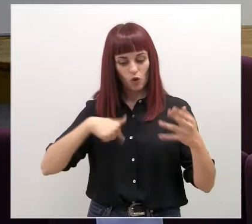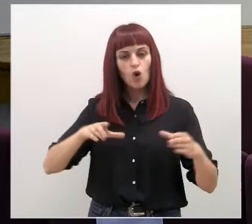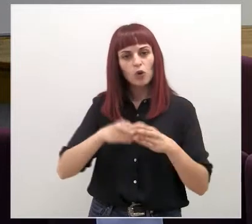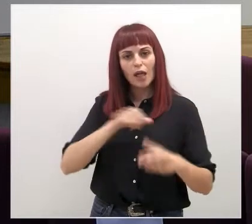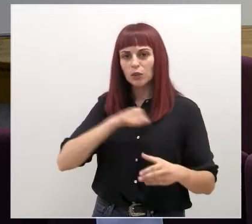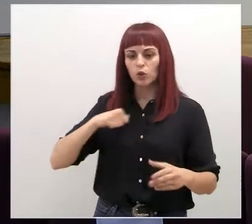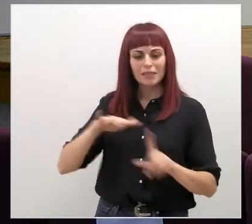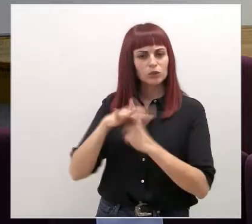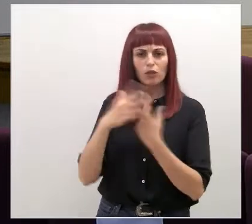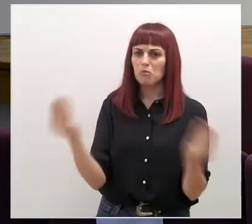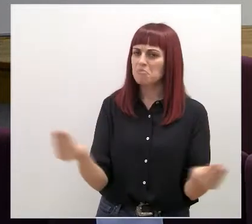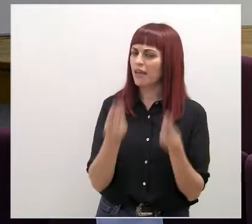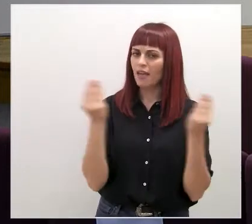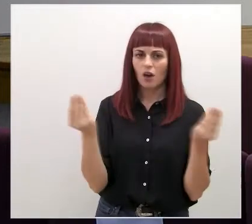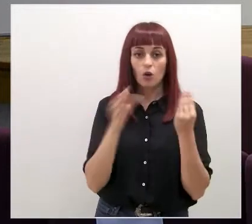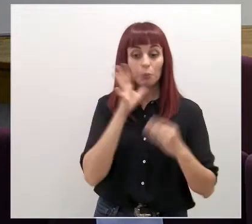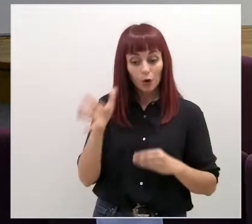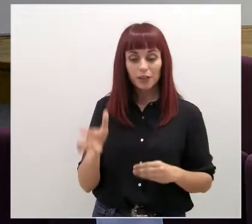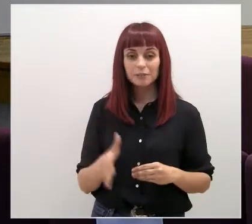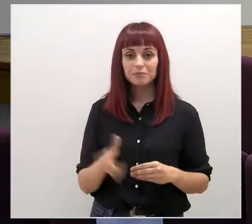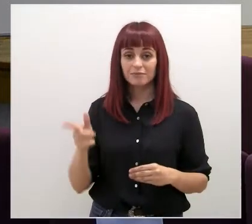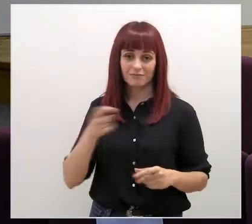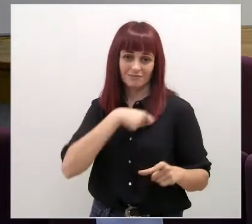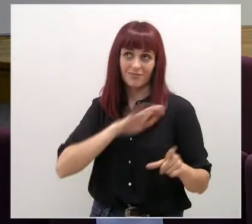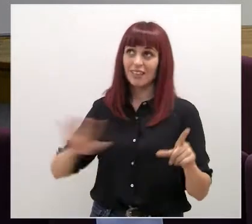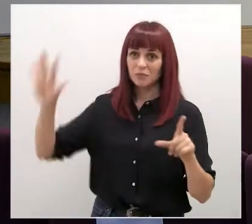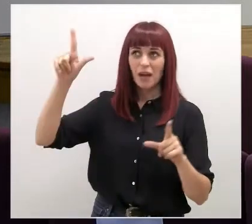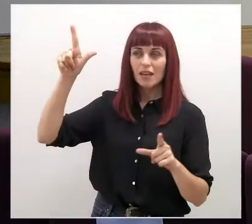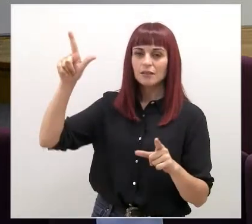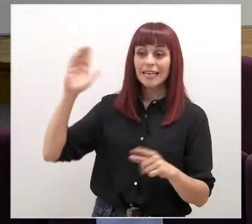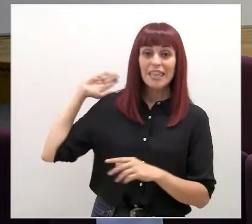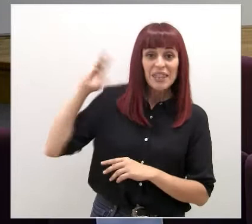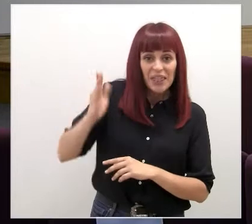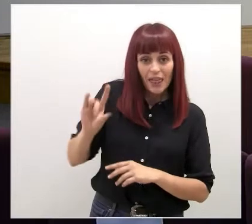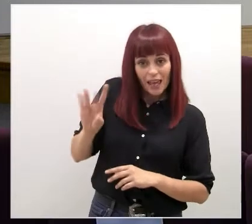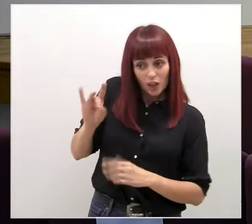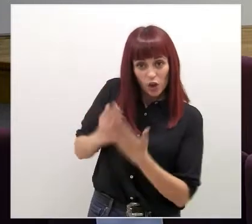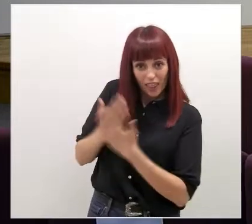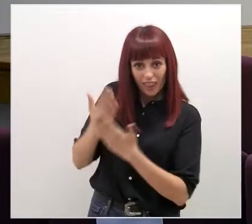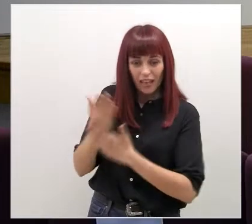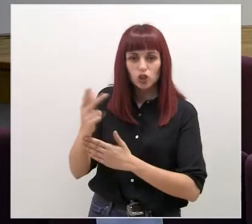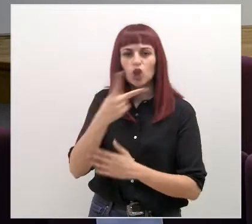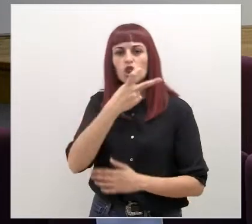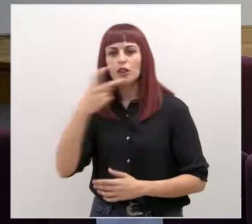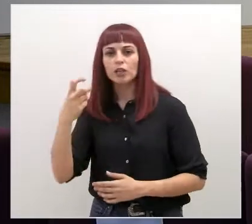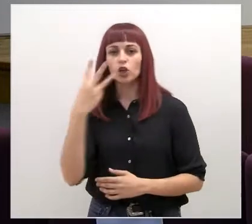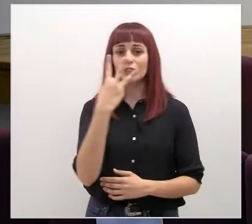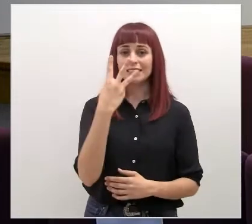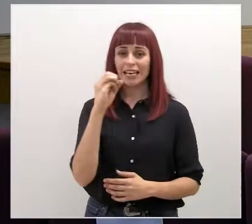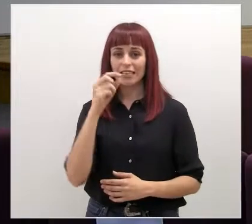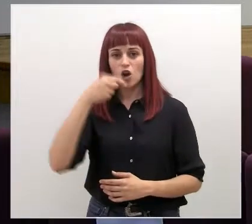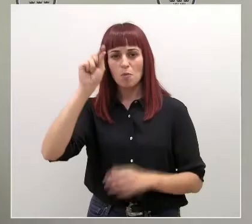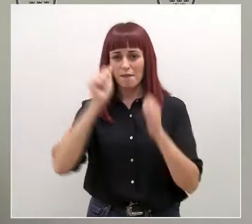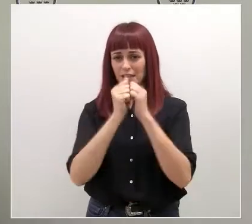mejor situación, porque mientras a nivel nacional la incidencia acumulada a 14 días se sitúa en